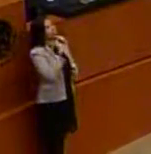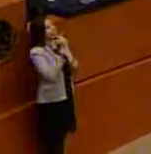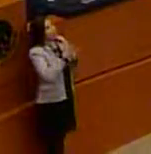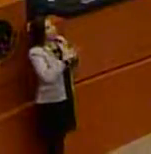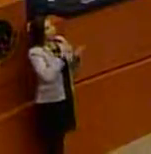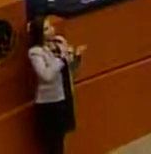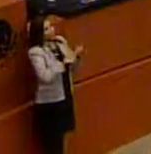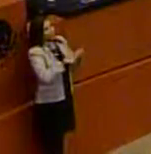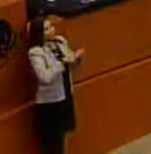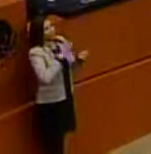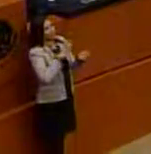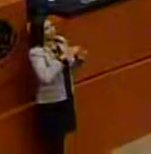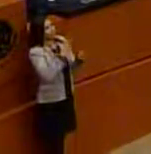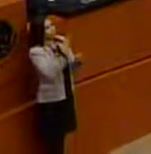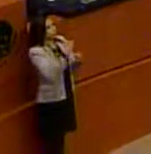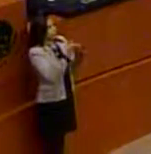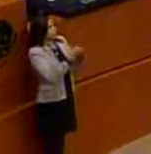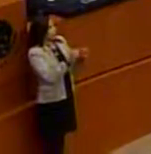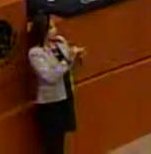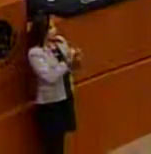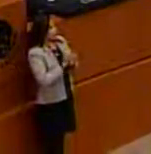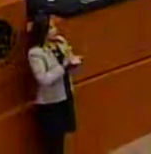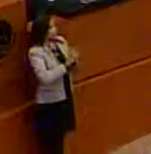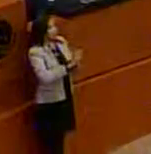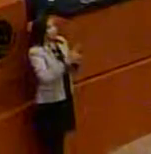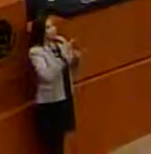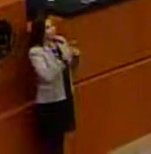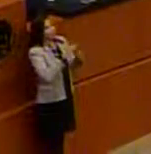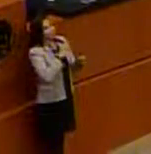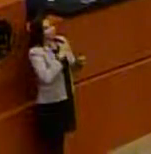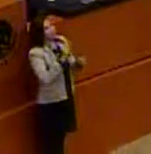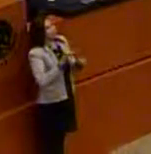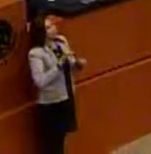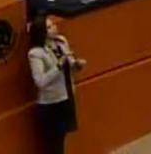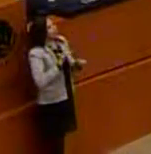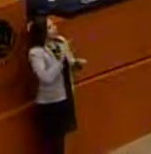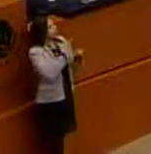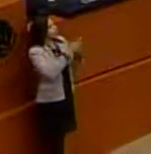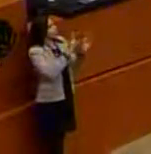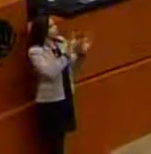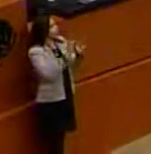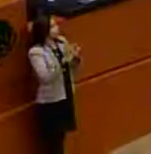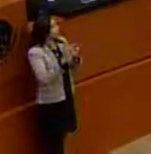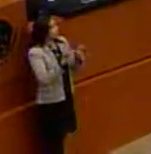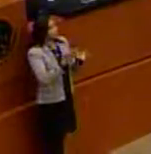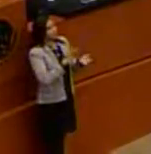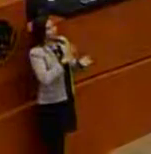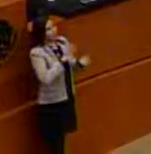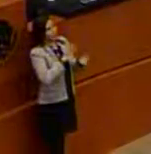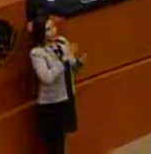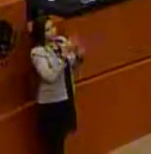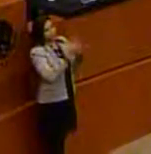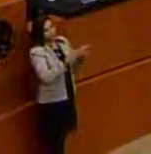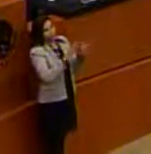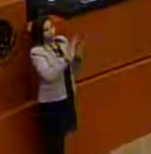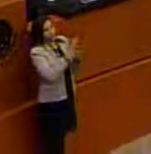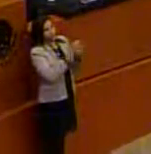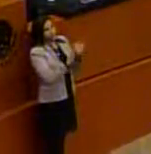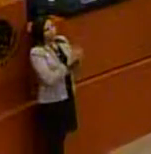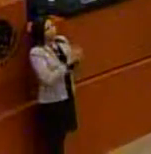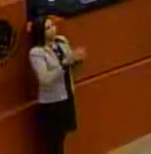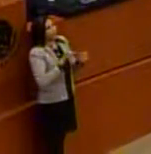un seguro de esa naturaleza podría presentar una serie de ventajas